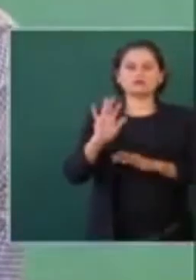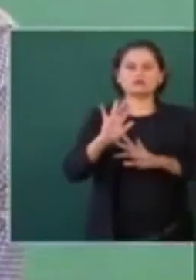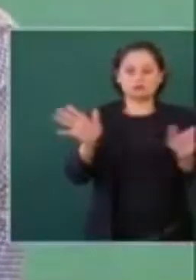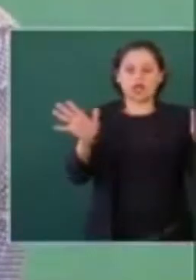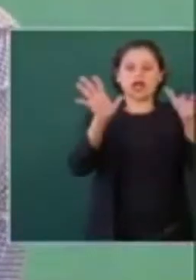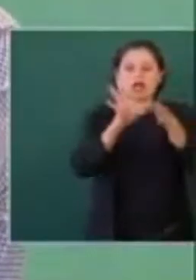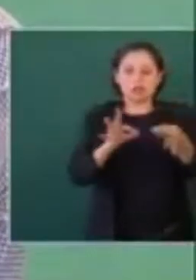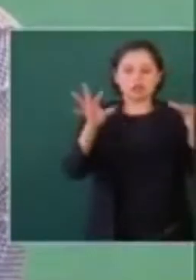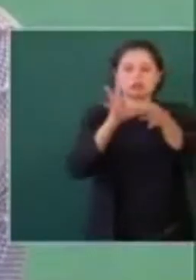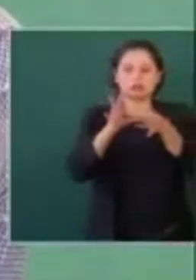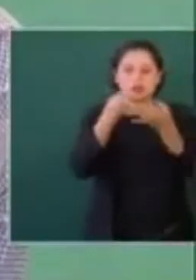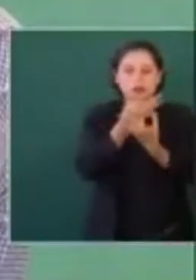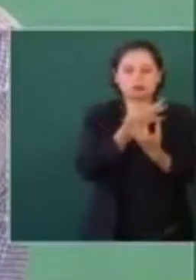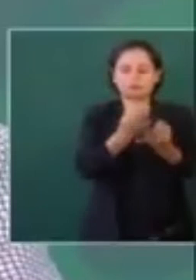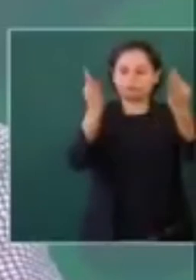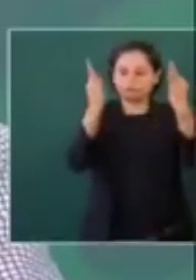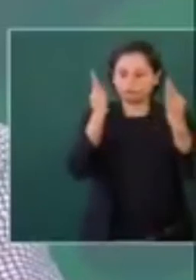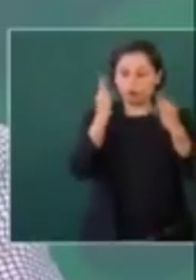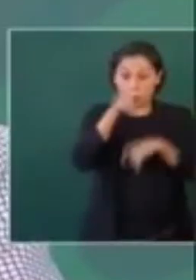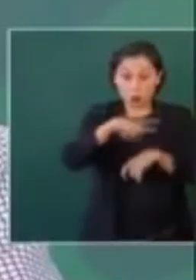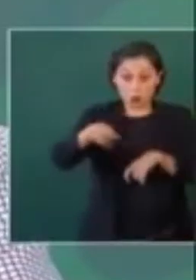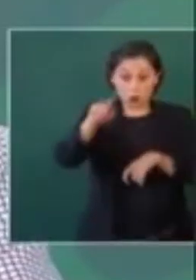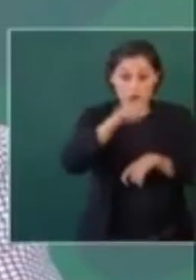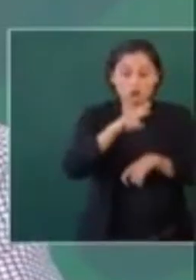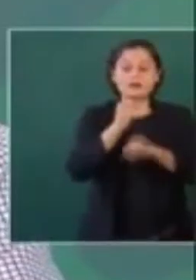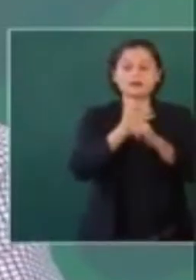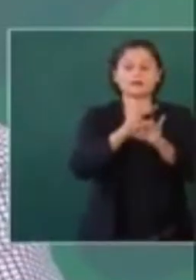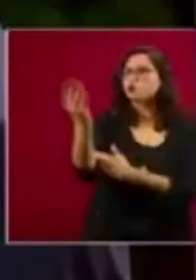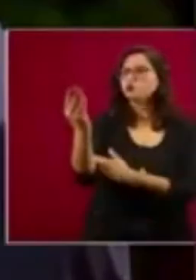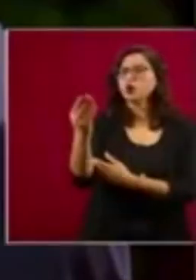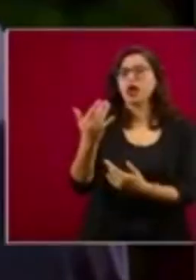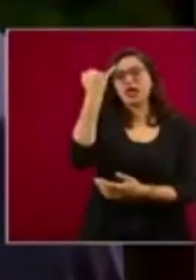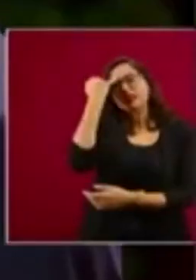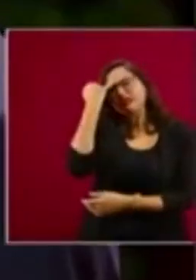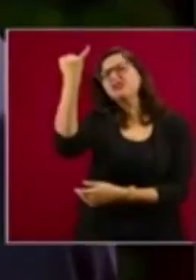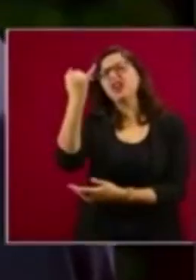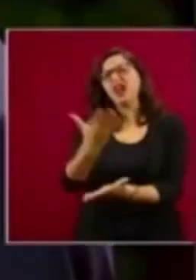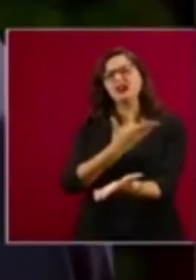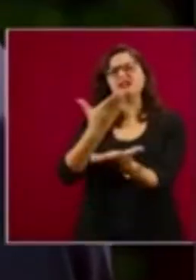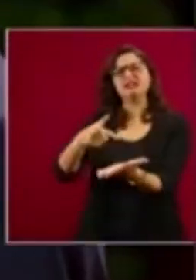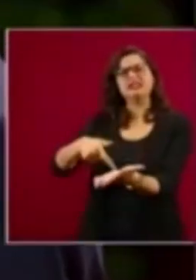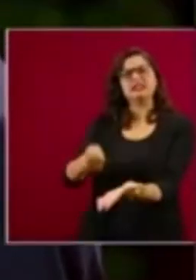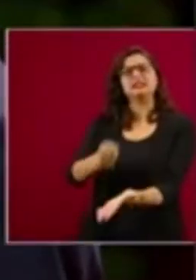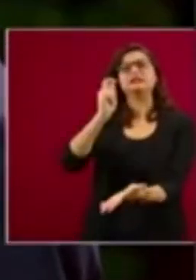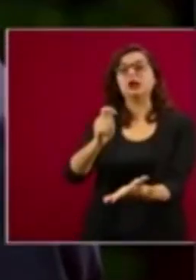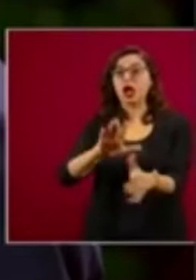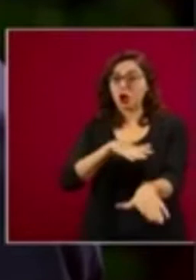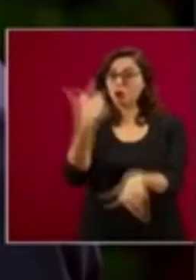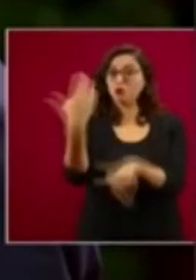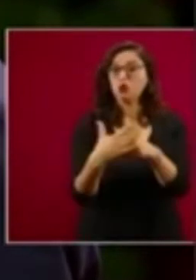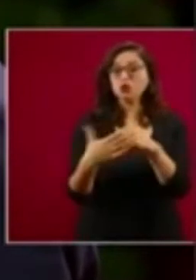el tema de formar ciudadanía informada que pueda tomar decisiones y que pueda fortalecerse la